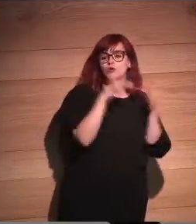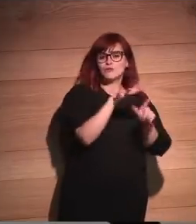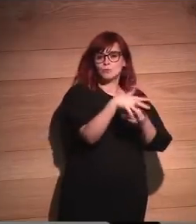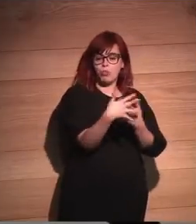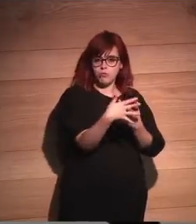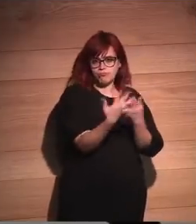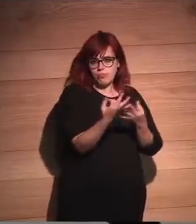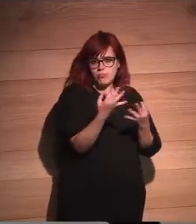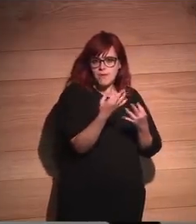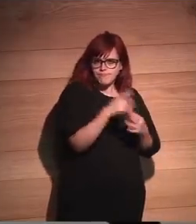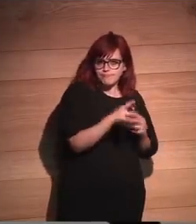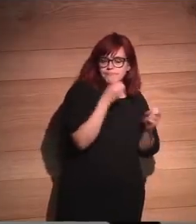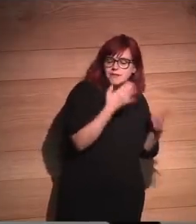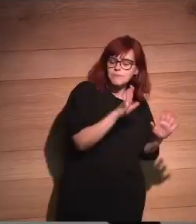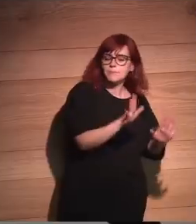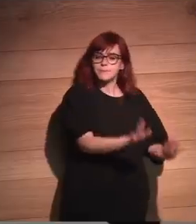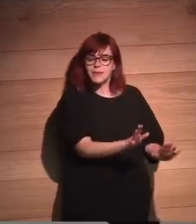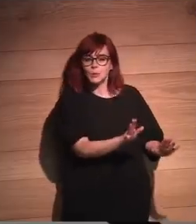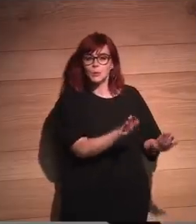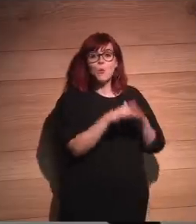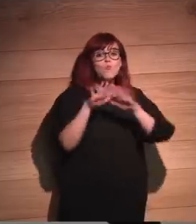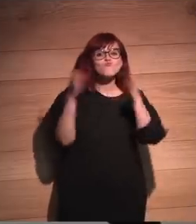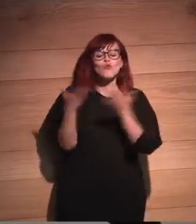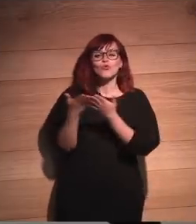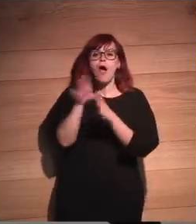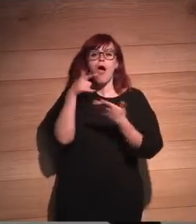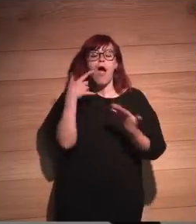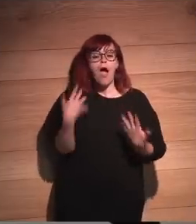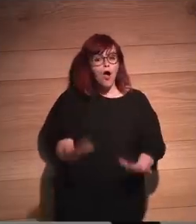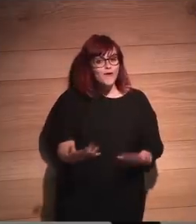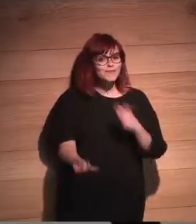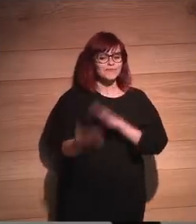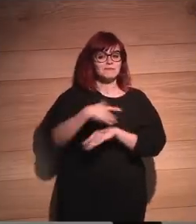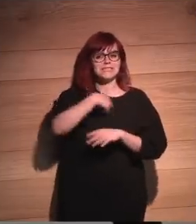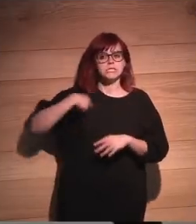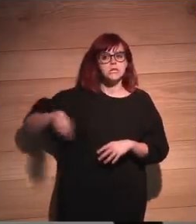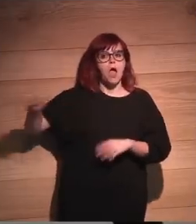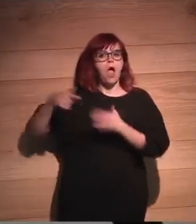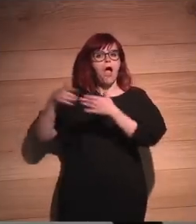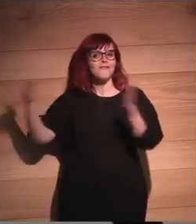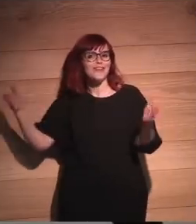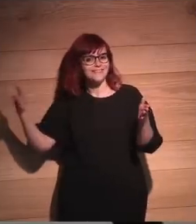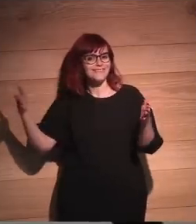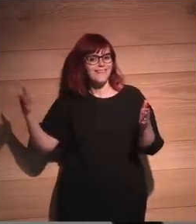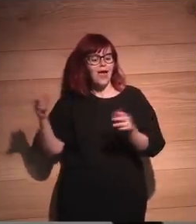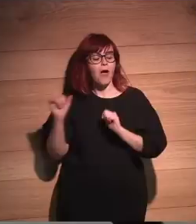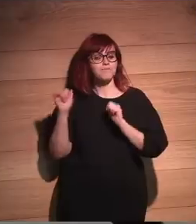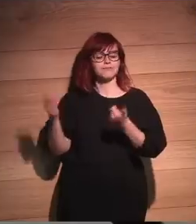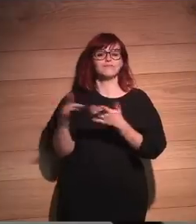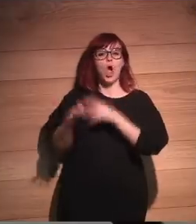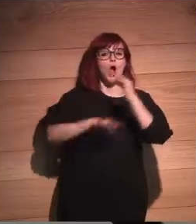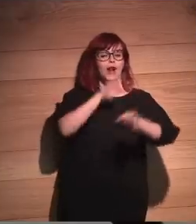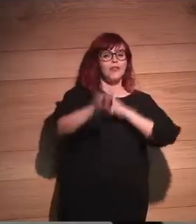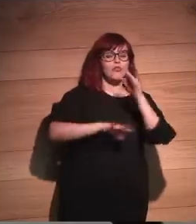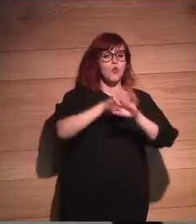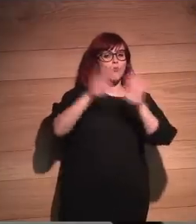propias convicciones. Bueno, pues ese mundo ha dado lugar a una China abierta que entra en la